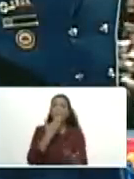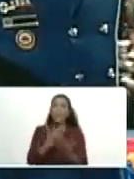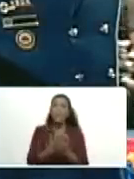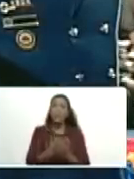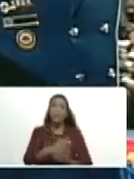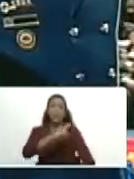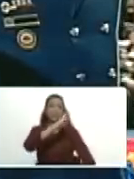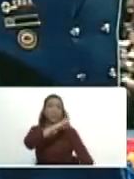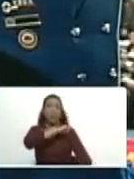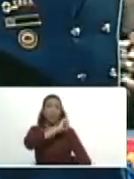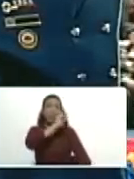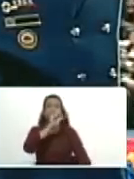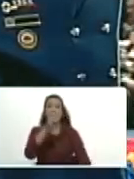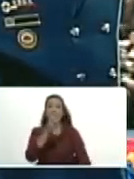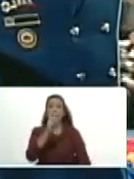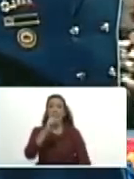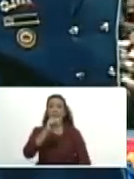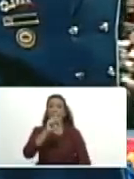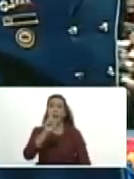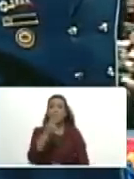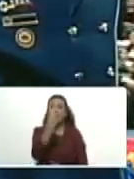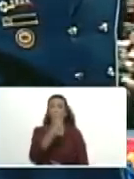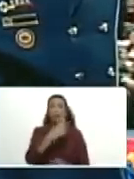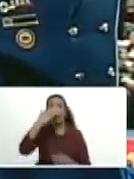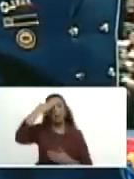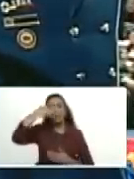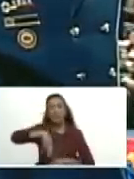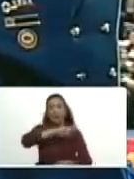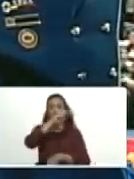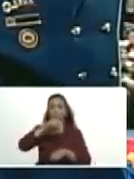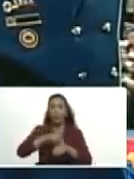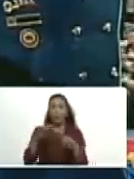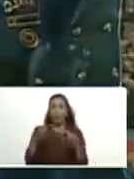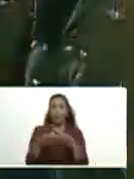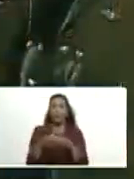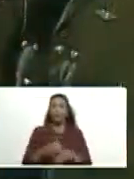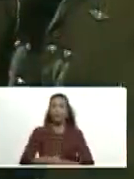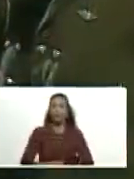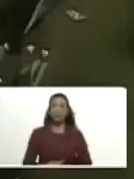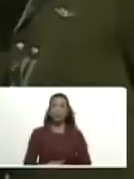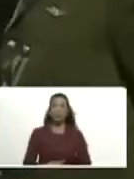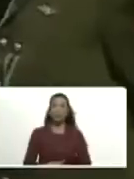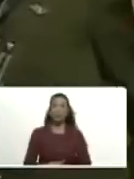recibir la jerarquía de sargento mayor de segunda de la Fuerza Armada Nacional Bolivariana.